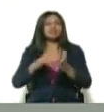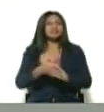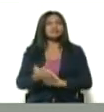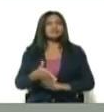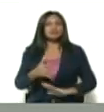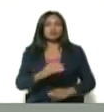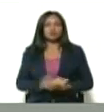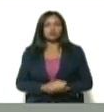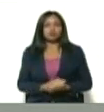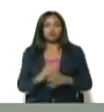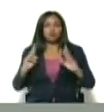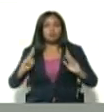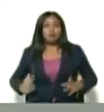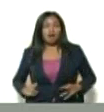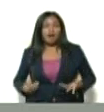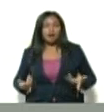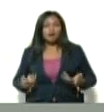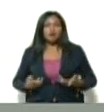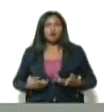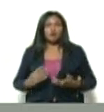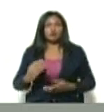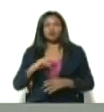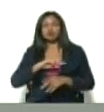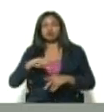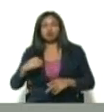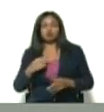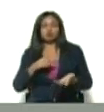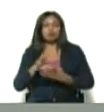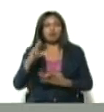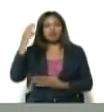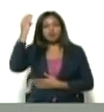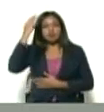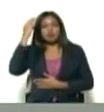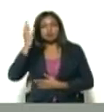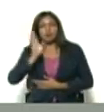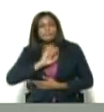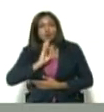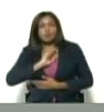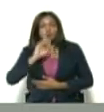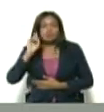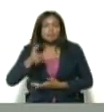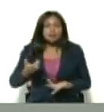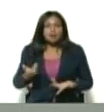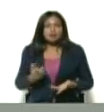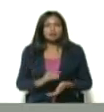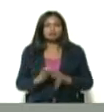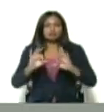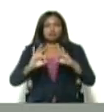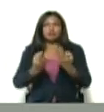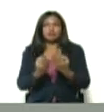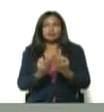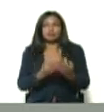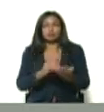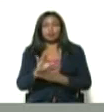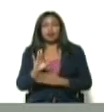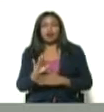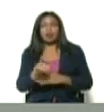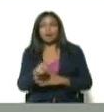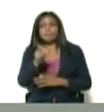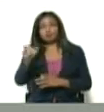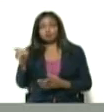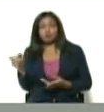del templo humano, del templo conciencia, del templo ser, del templo familia, sacar a los